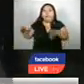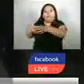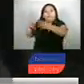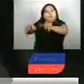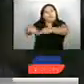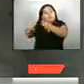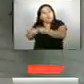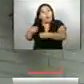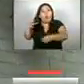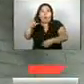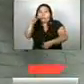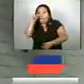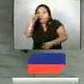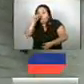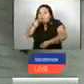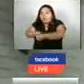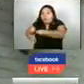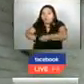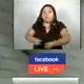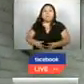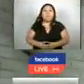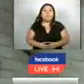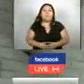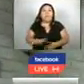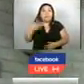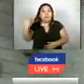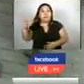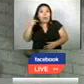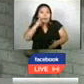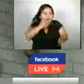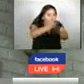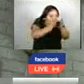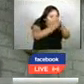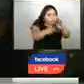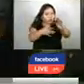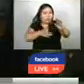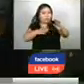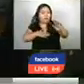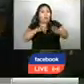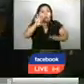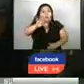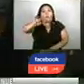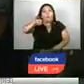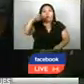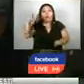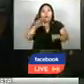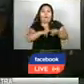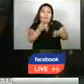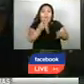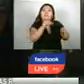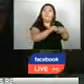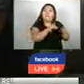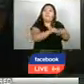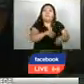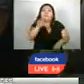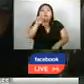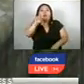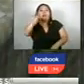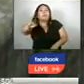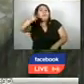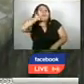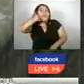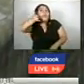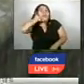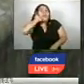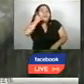ilícitas y tráfico de droga. Durante los allanamientos, se incautaron 4 mil dólares en efectivo, 14 celulares